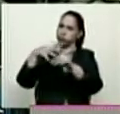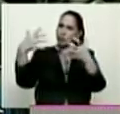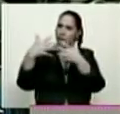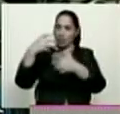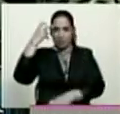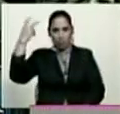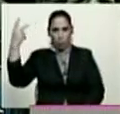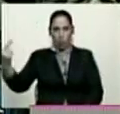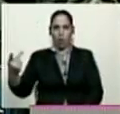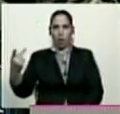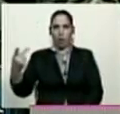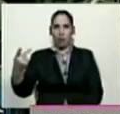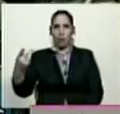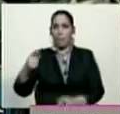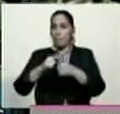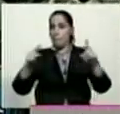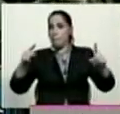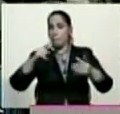para debilitar